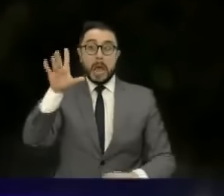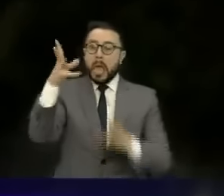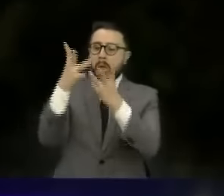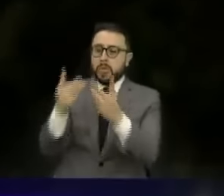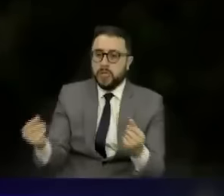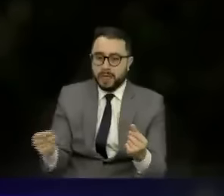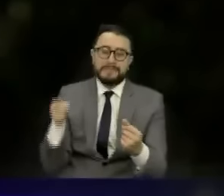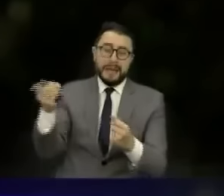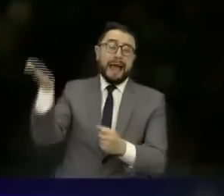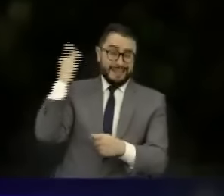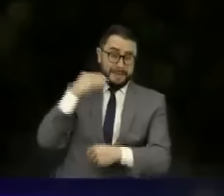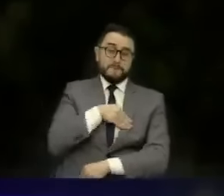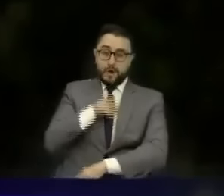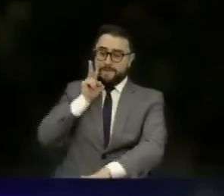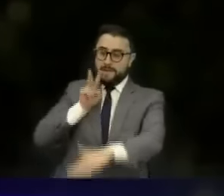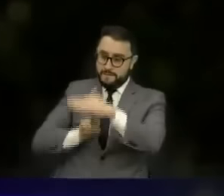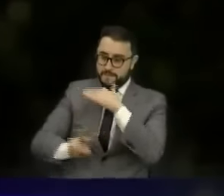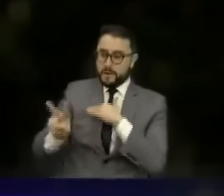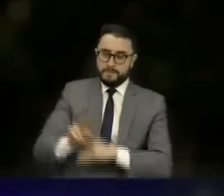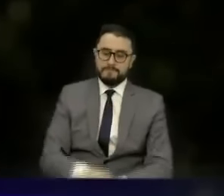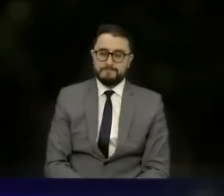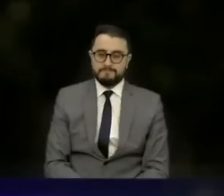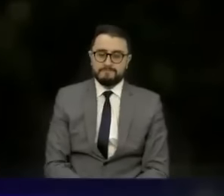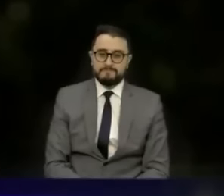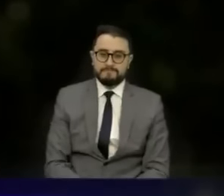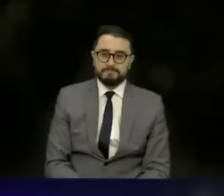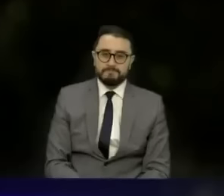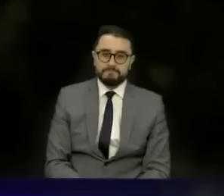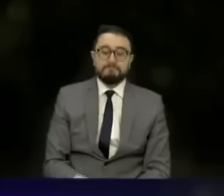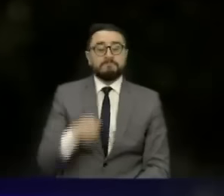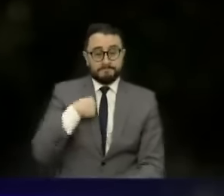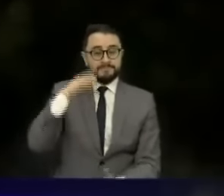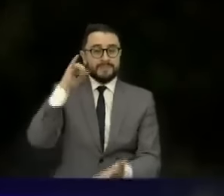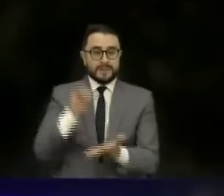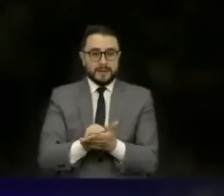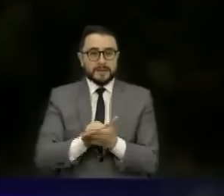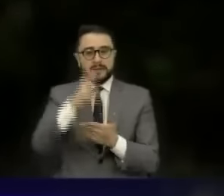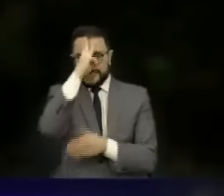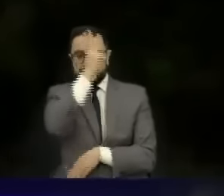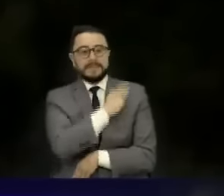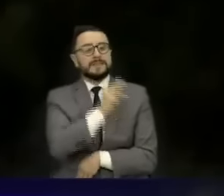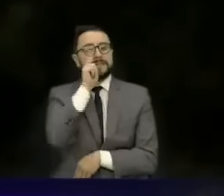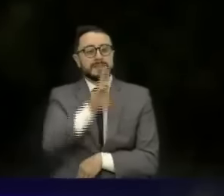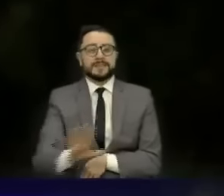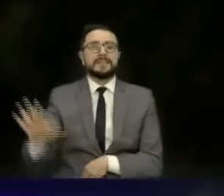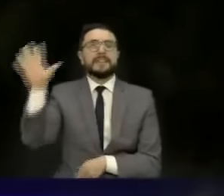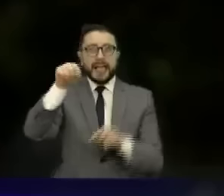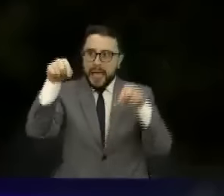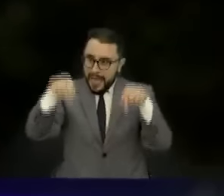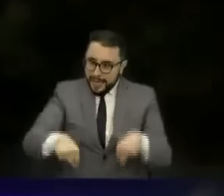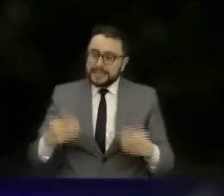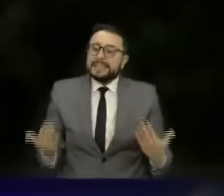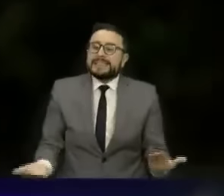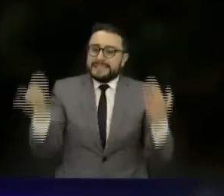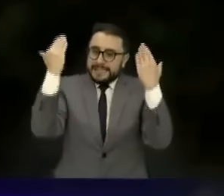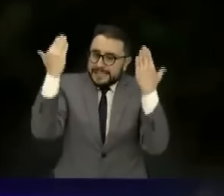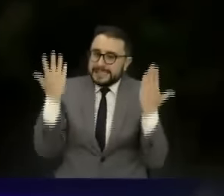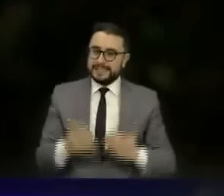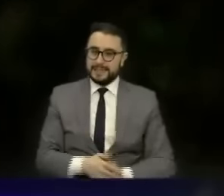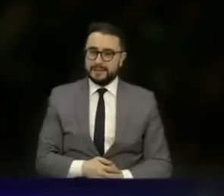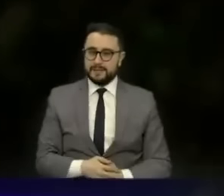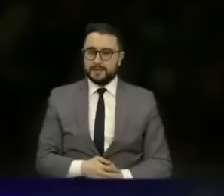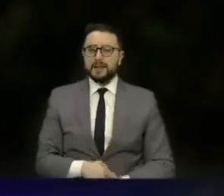Pues yo creo que la idea de ejército nacional aquí en Colombia nos sirve porque es una idea que supera